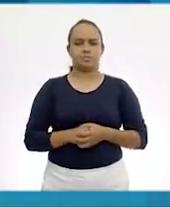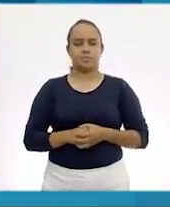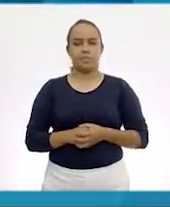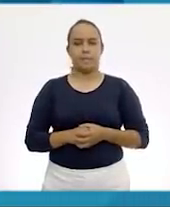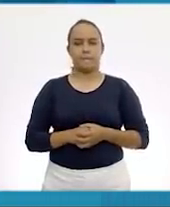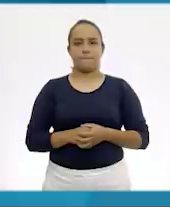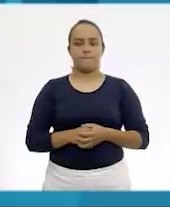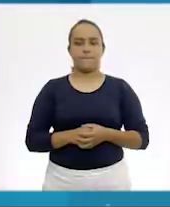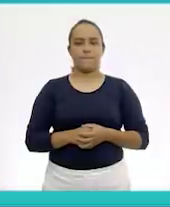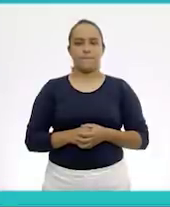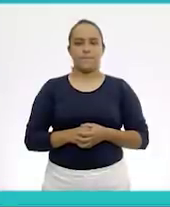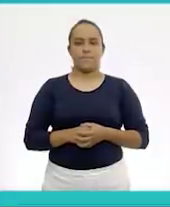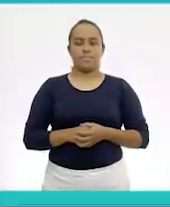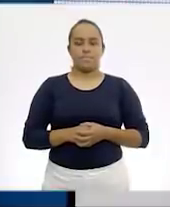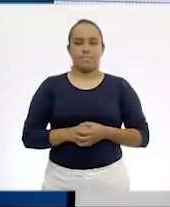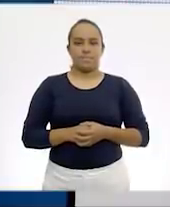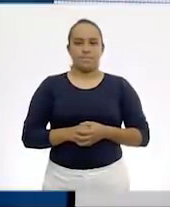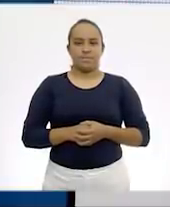que es